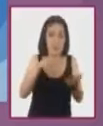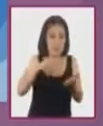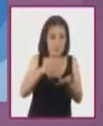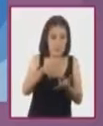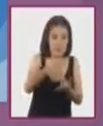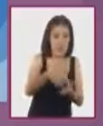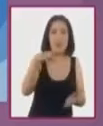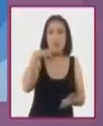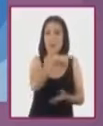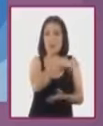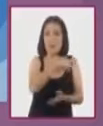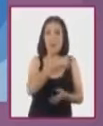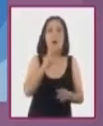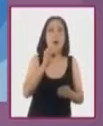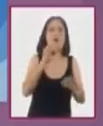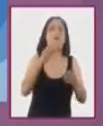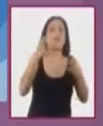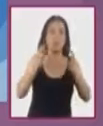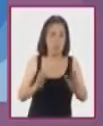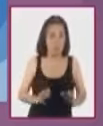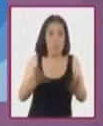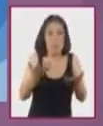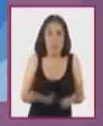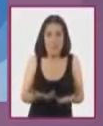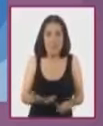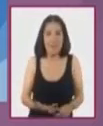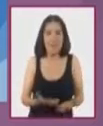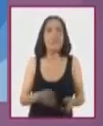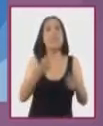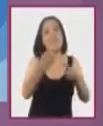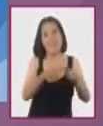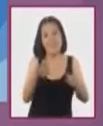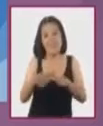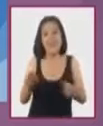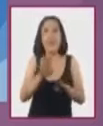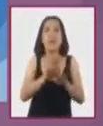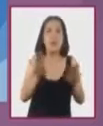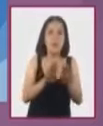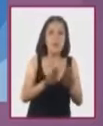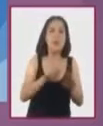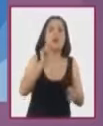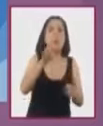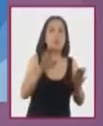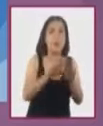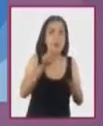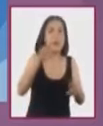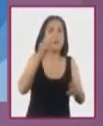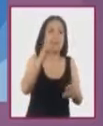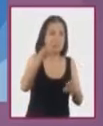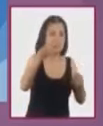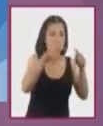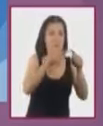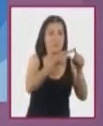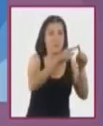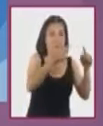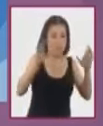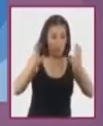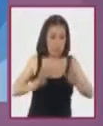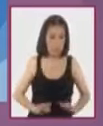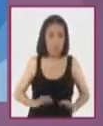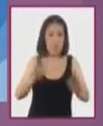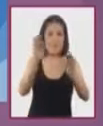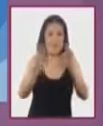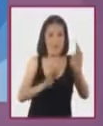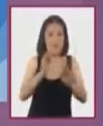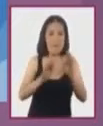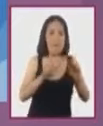medidos como la longitud, la masa, etc. Una unidad de medida es la referencia que usamos para medir la magnitud física,